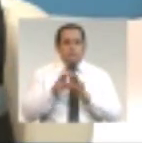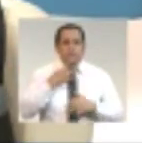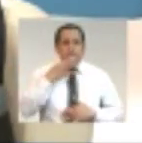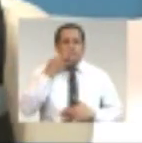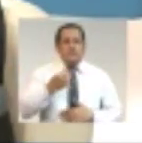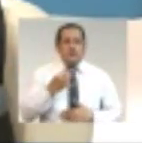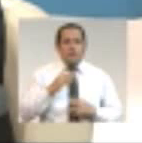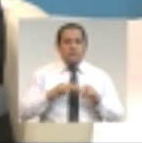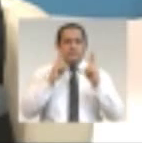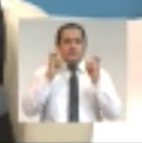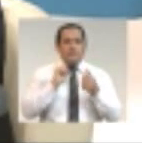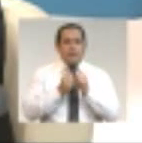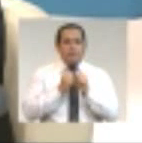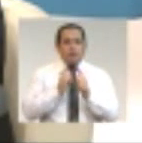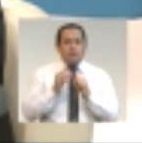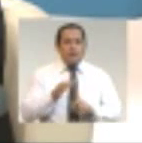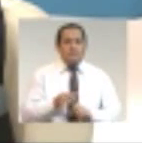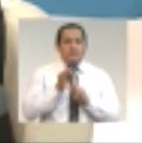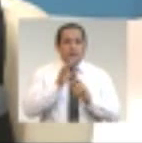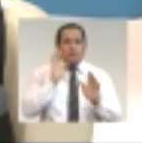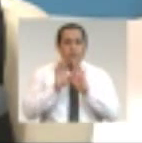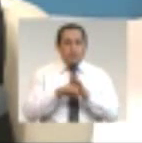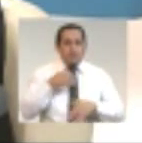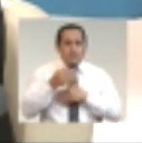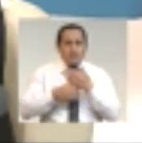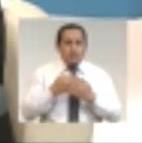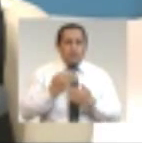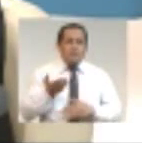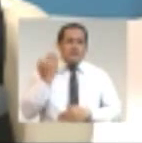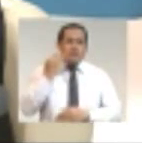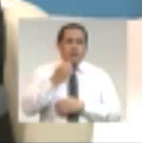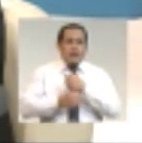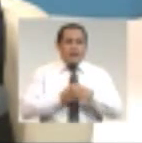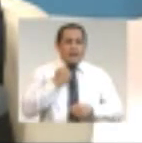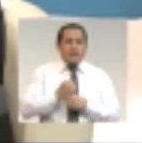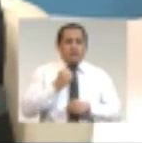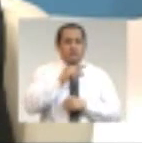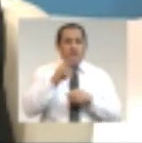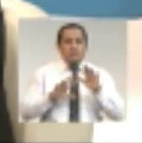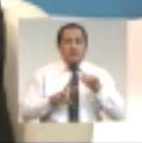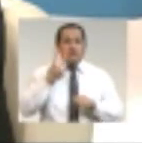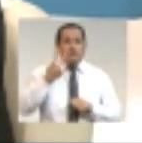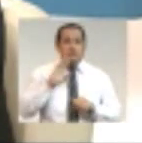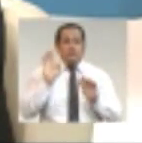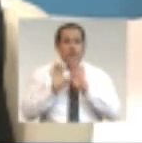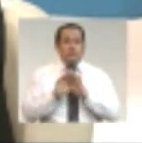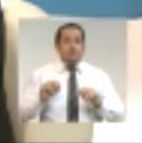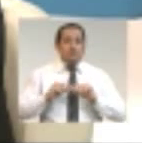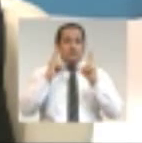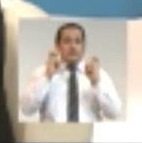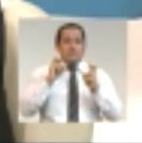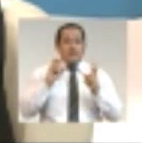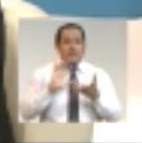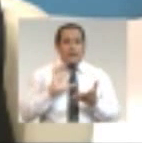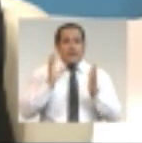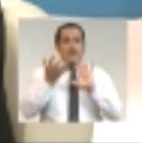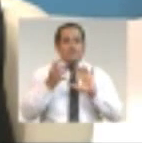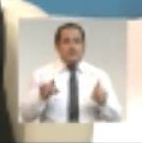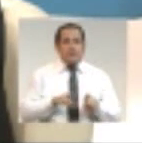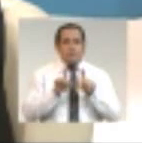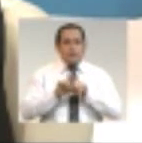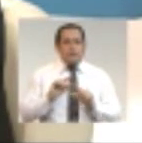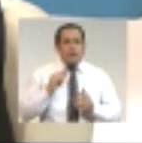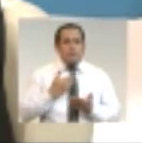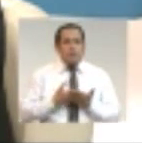vinculado en realidad a un evento deportivo en particular que se iba a desarrollar en el año 2012, pero digamos que es una cuestión que al final se convierte en un